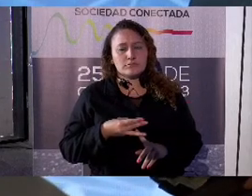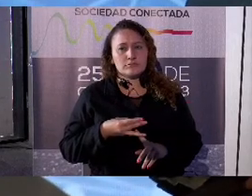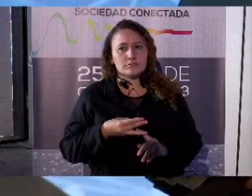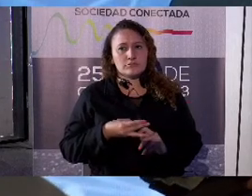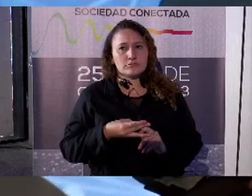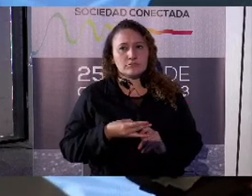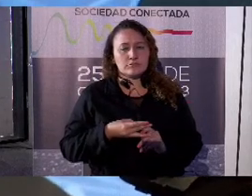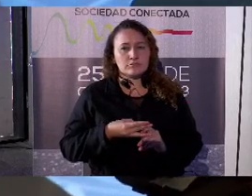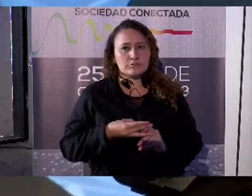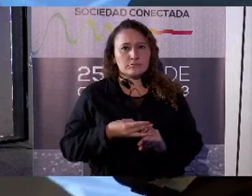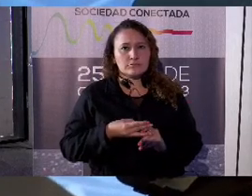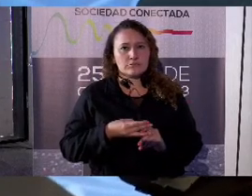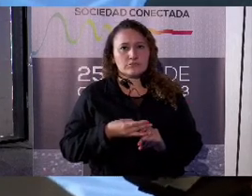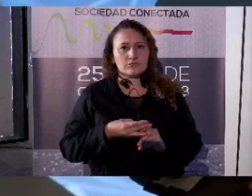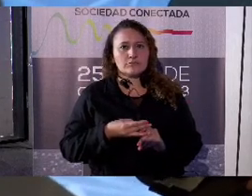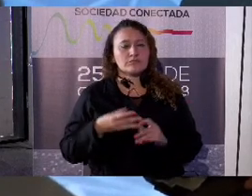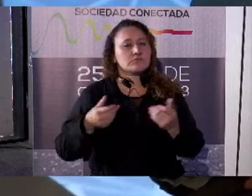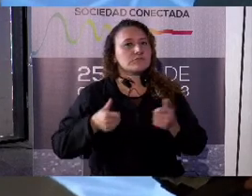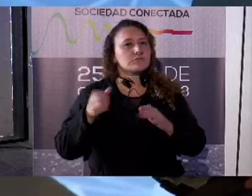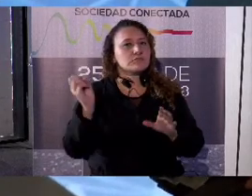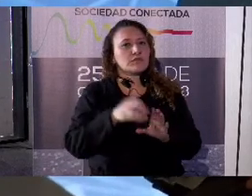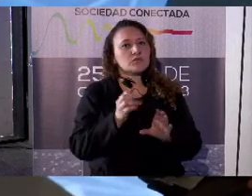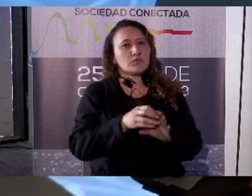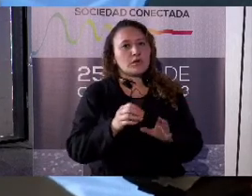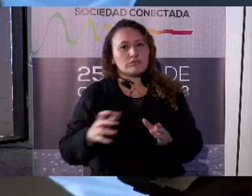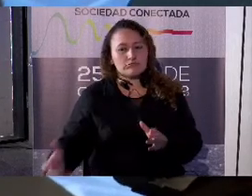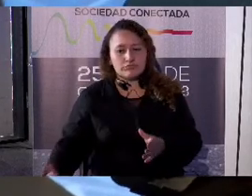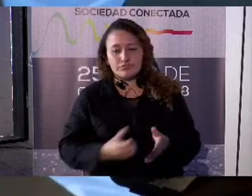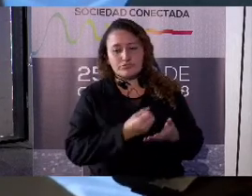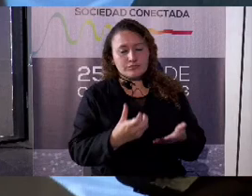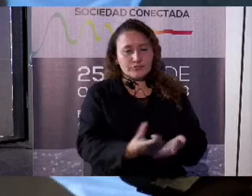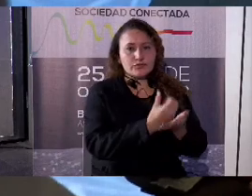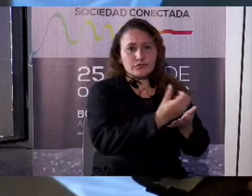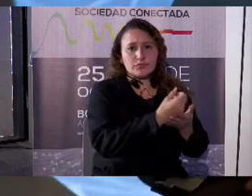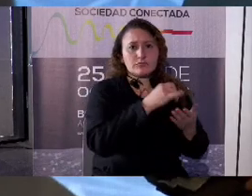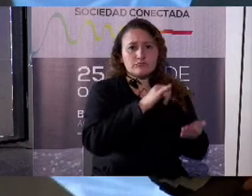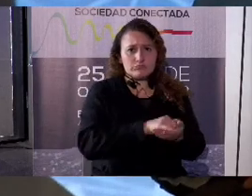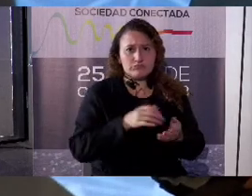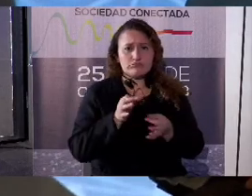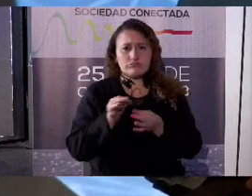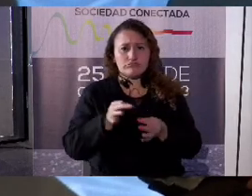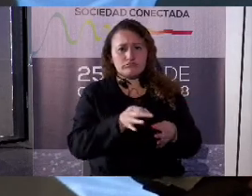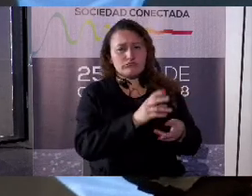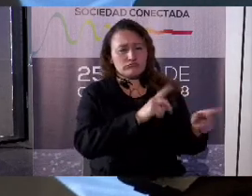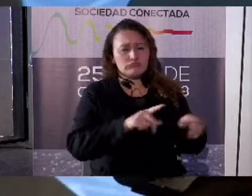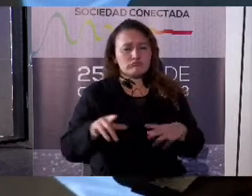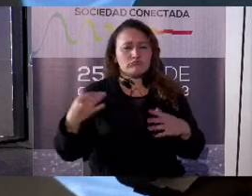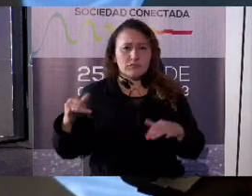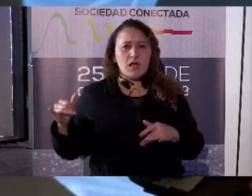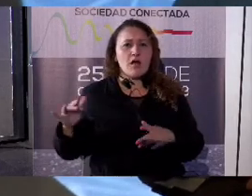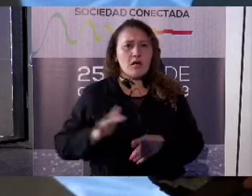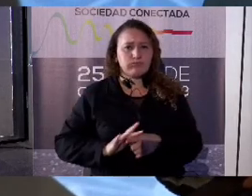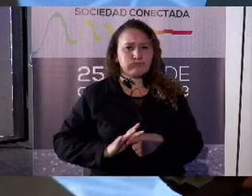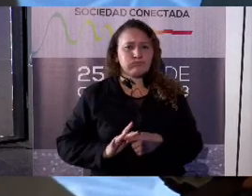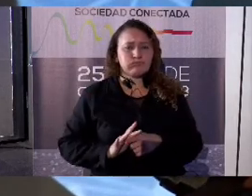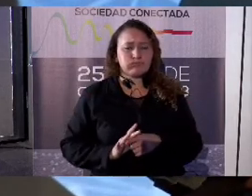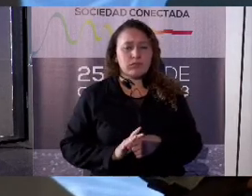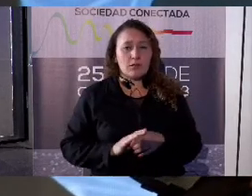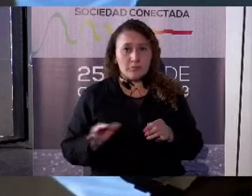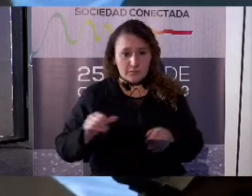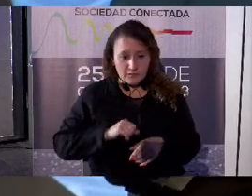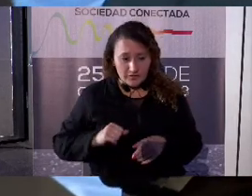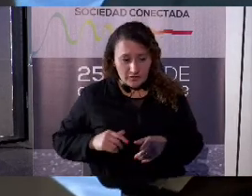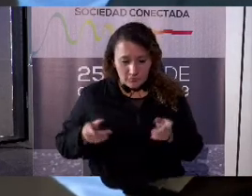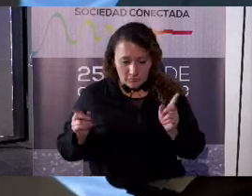la gestión de la recolección de basuras la municipalidad está utilizando eso y a nivel privado estamos utilizando